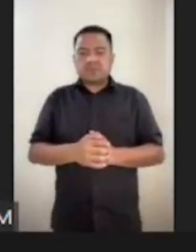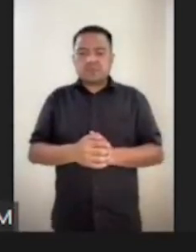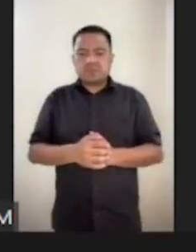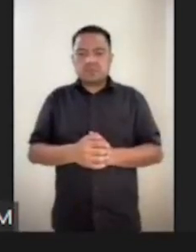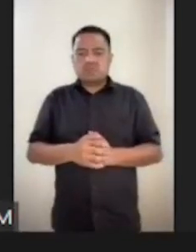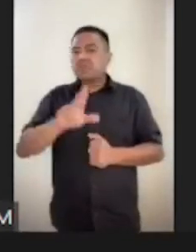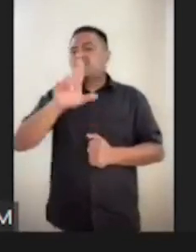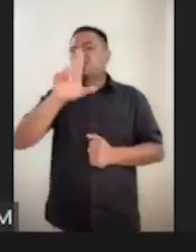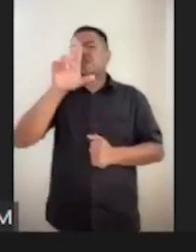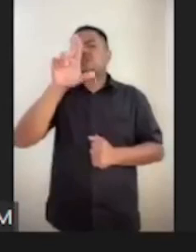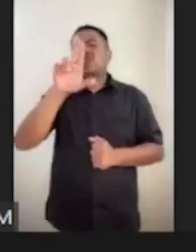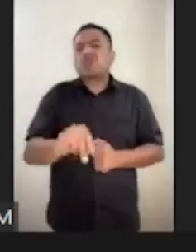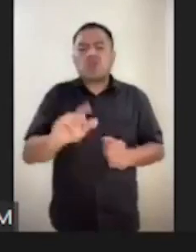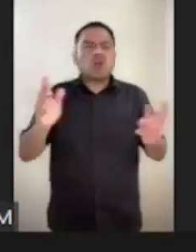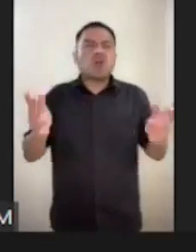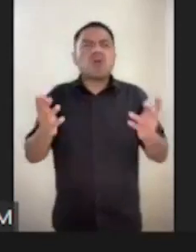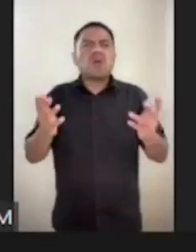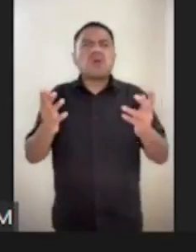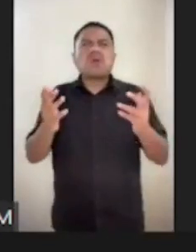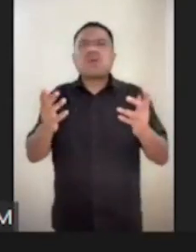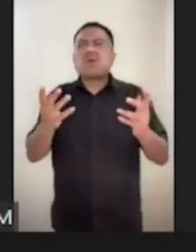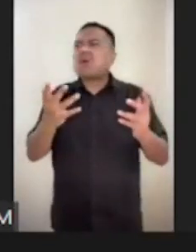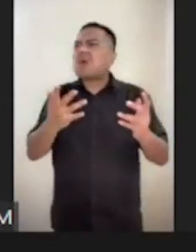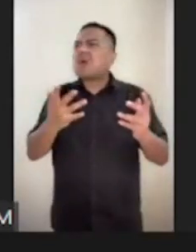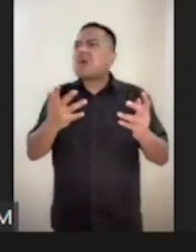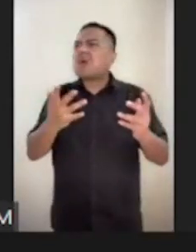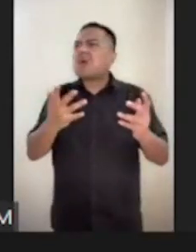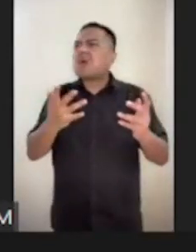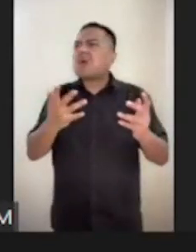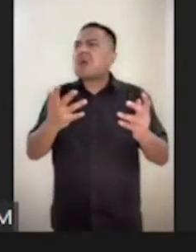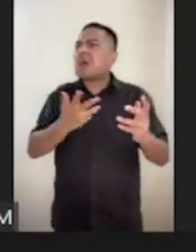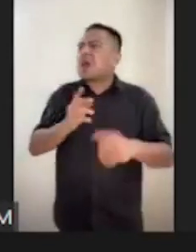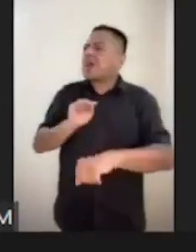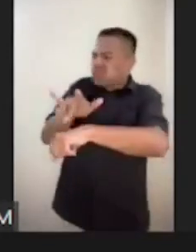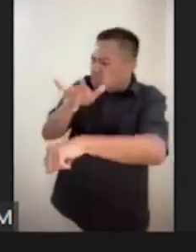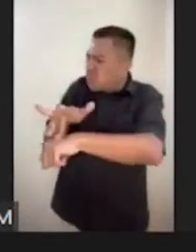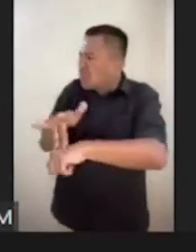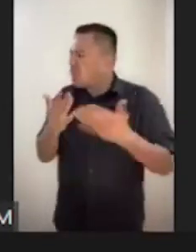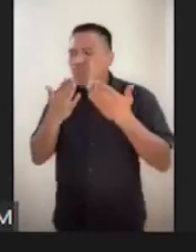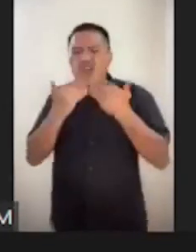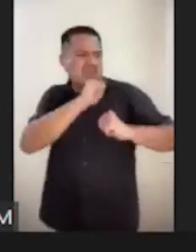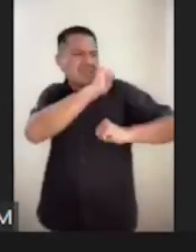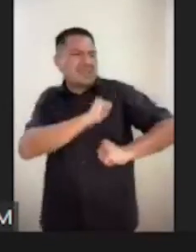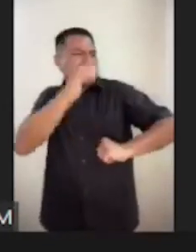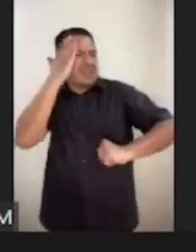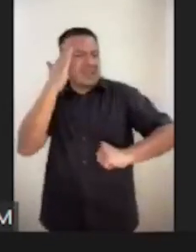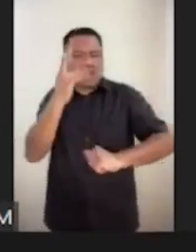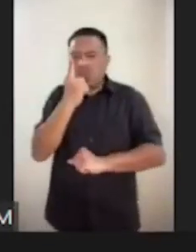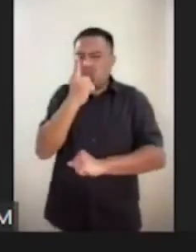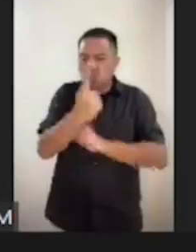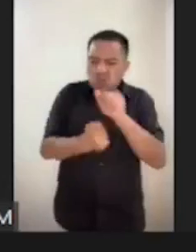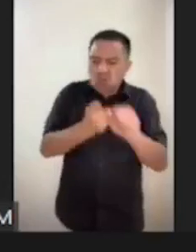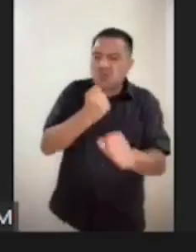no se pondera ni siquiera ni se toca el principio de anualidad,